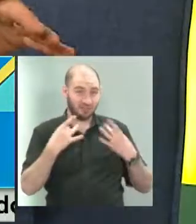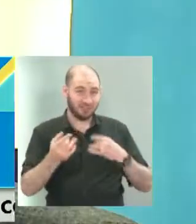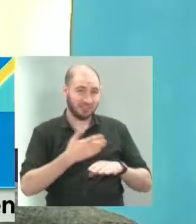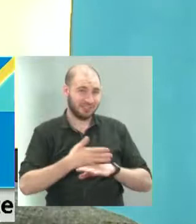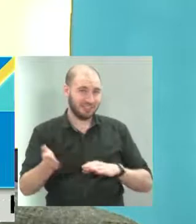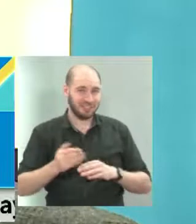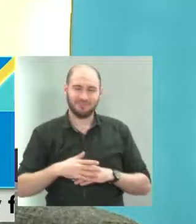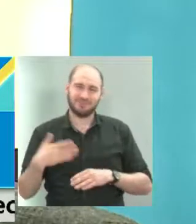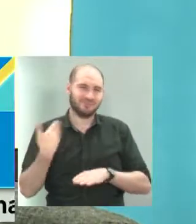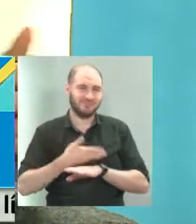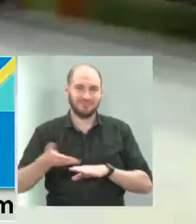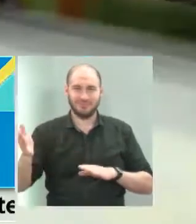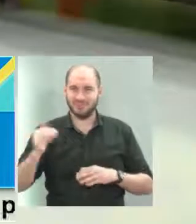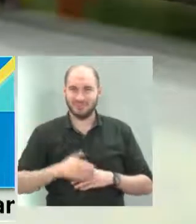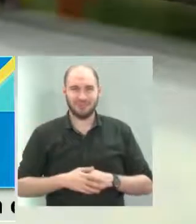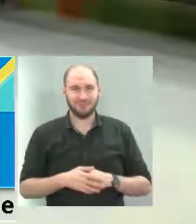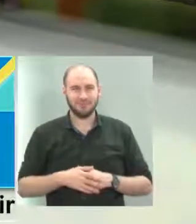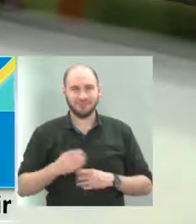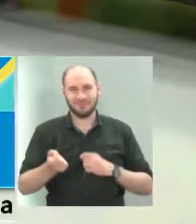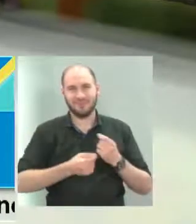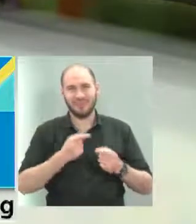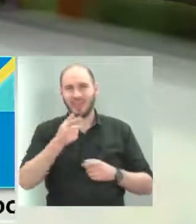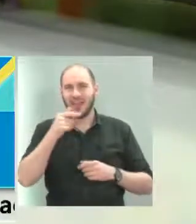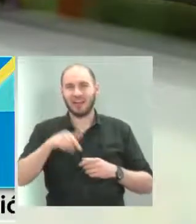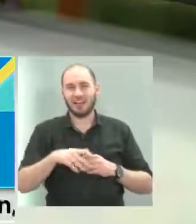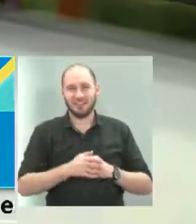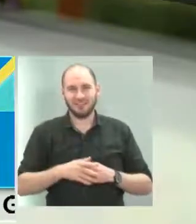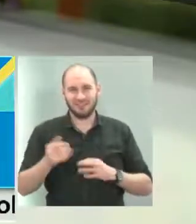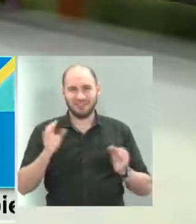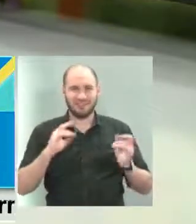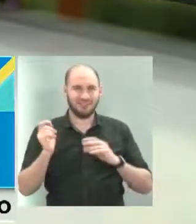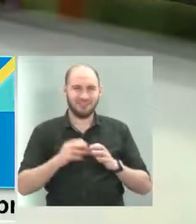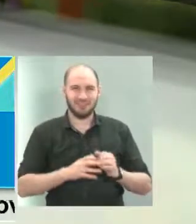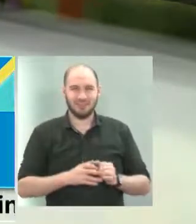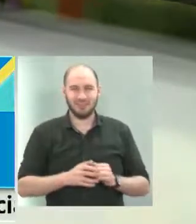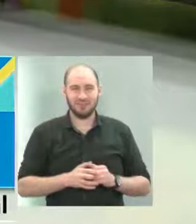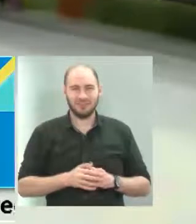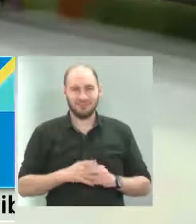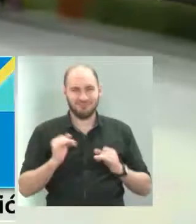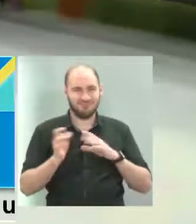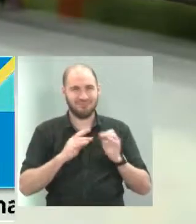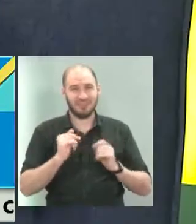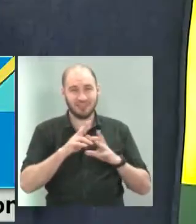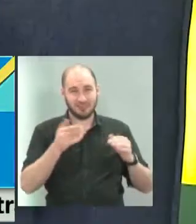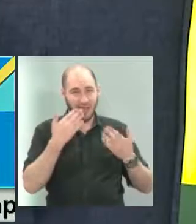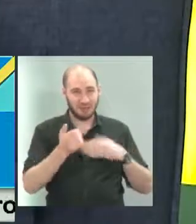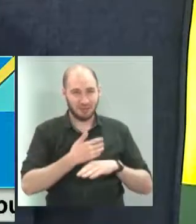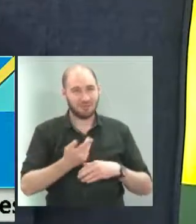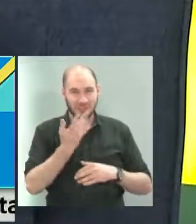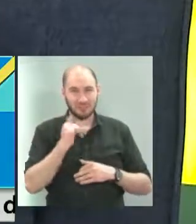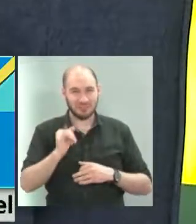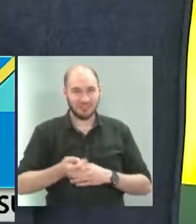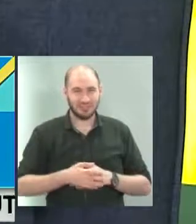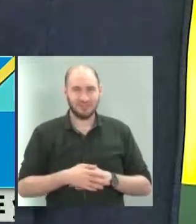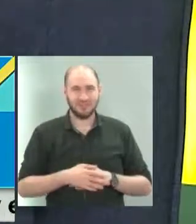Sí, podemos seguir, no hay ningún problema. Hacer una emisión doble No hay ningún problema, podemos hacerlo. ¿Quieren seguir hablando del tema? Yo